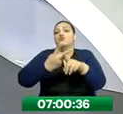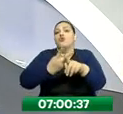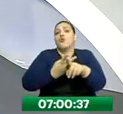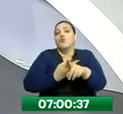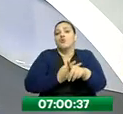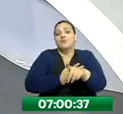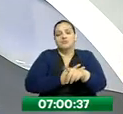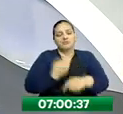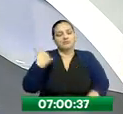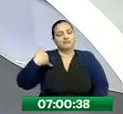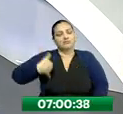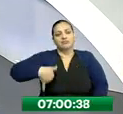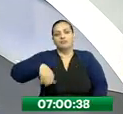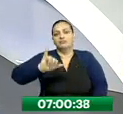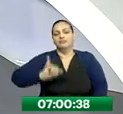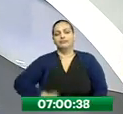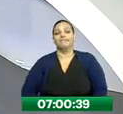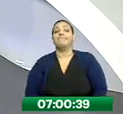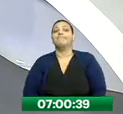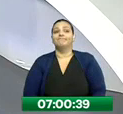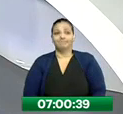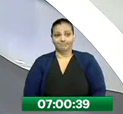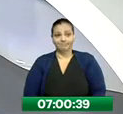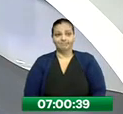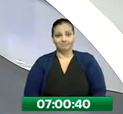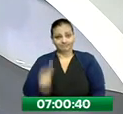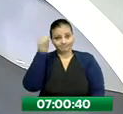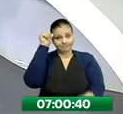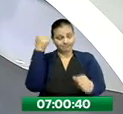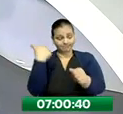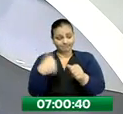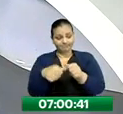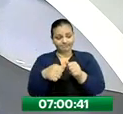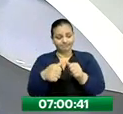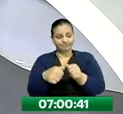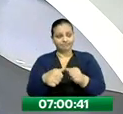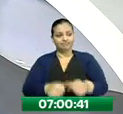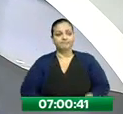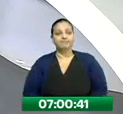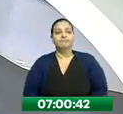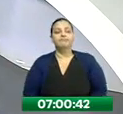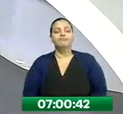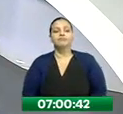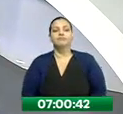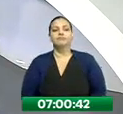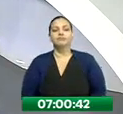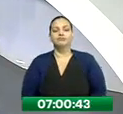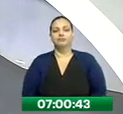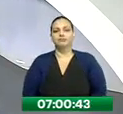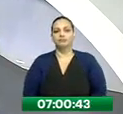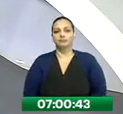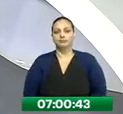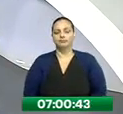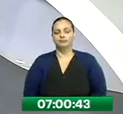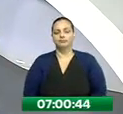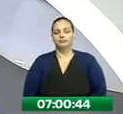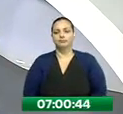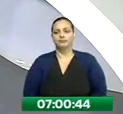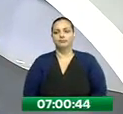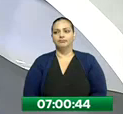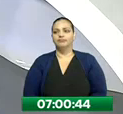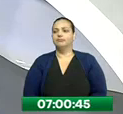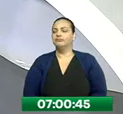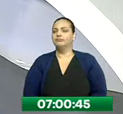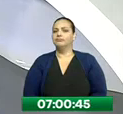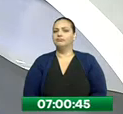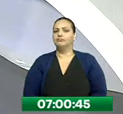territorio nacional. Así que a tenerlo muy en cuenta. Mayra. Así es, mi querida Luisa, con esa información hay muchos que estarán